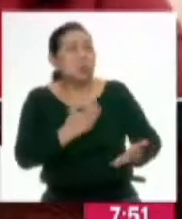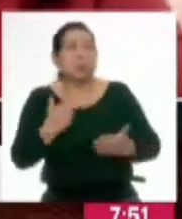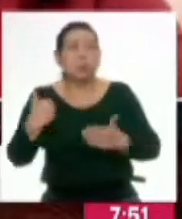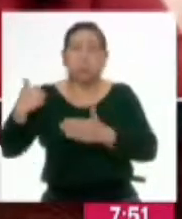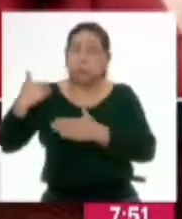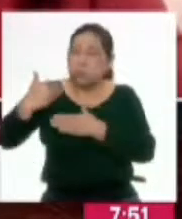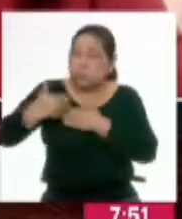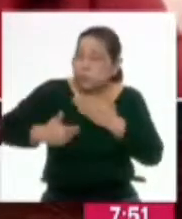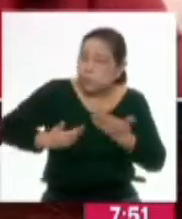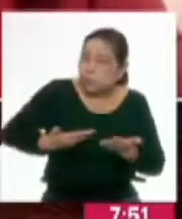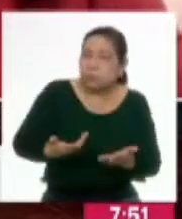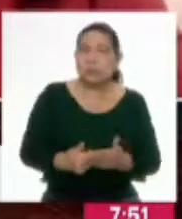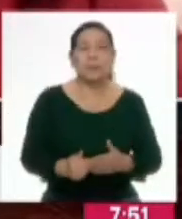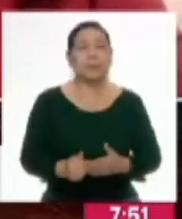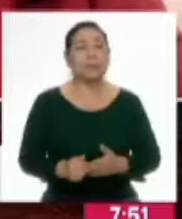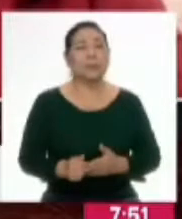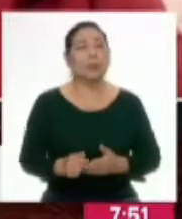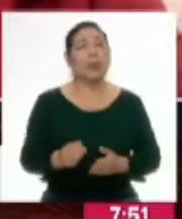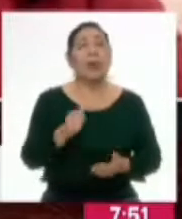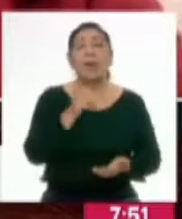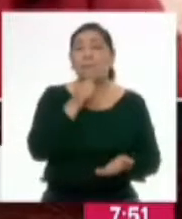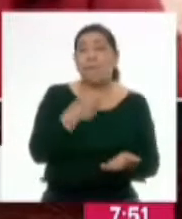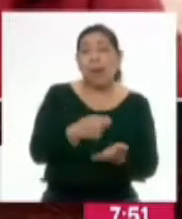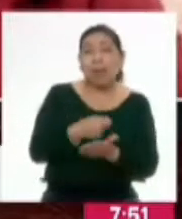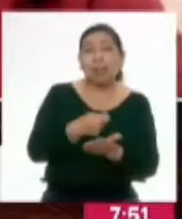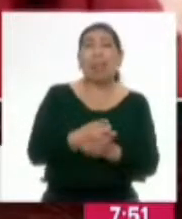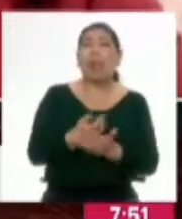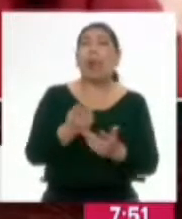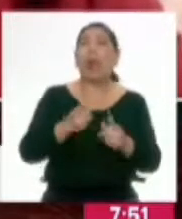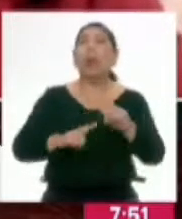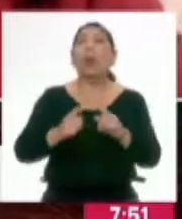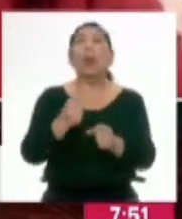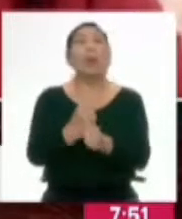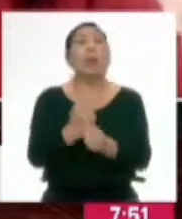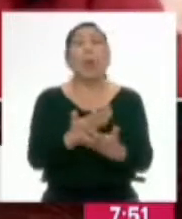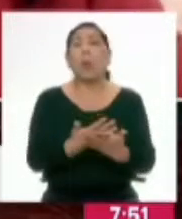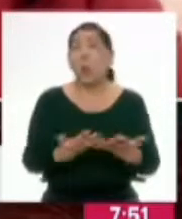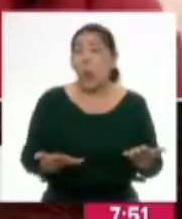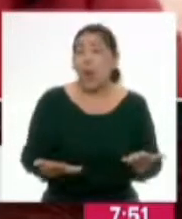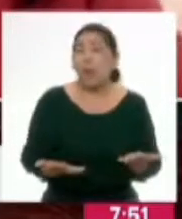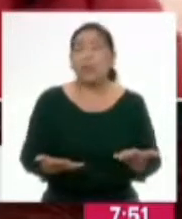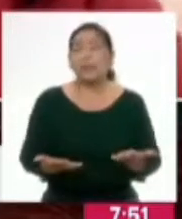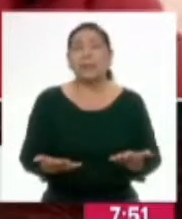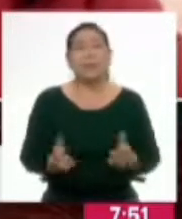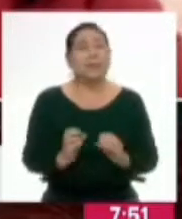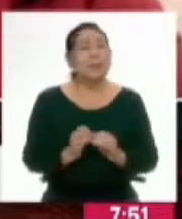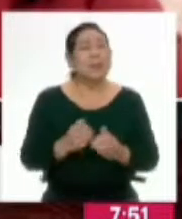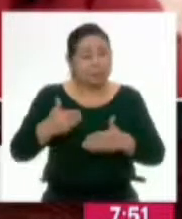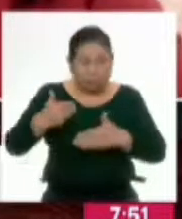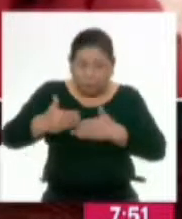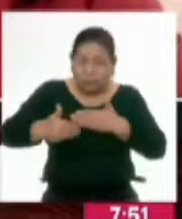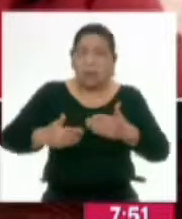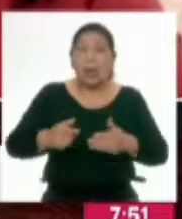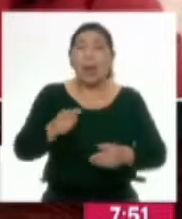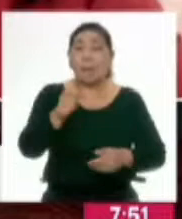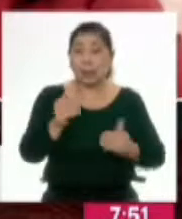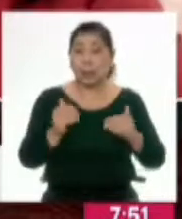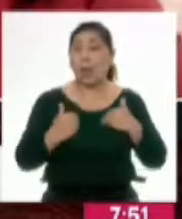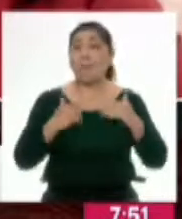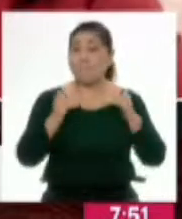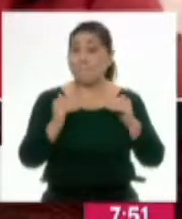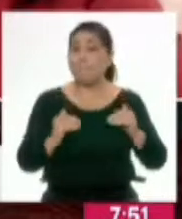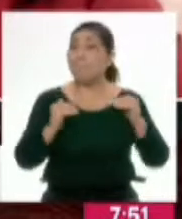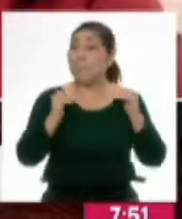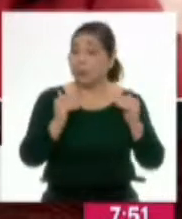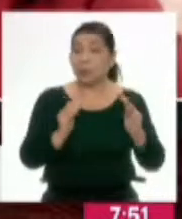trayendo esas repercusiones, ¿no? Deudas, desempleo, en fin, es como que la de nunca acabar. Ahora, los adultos, un